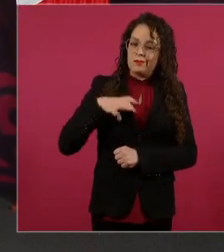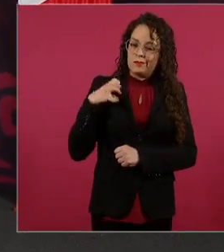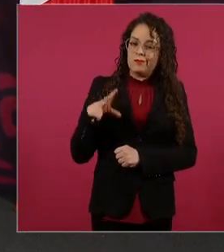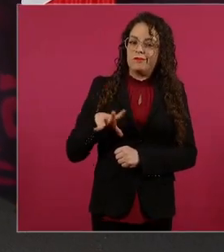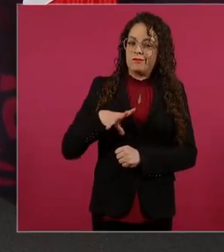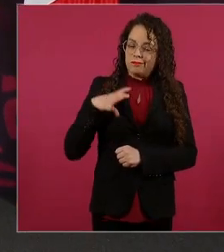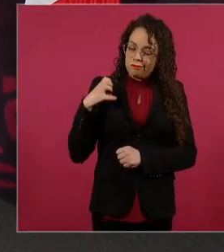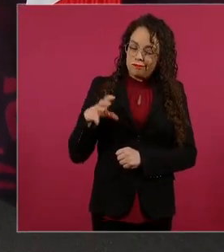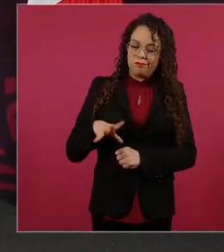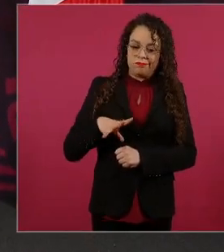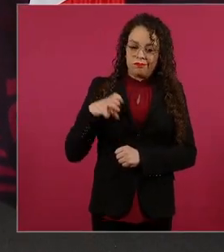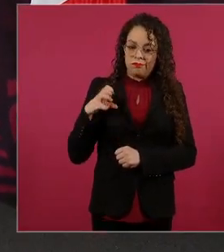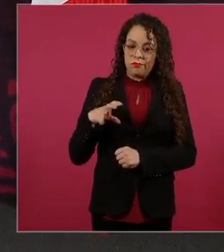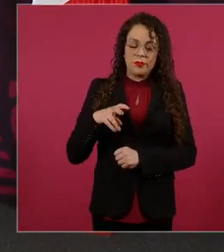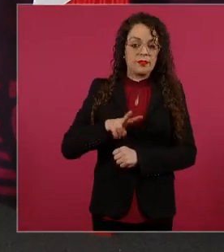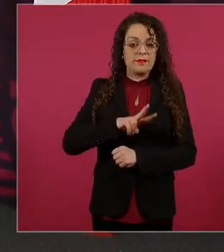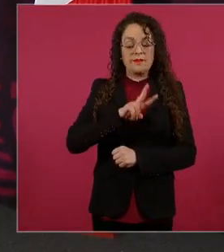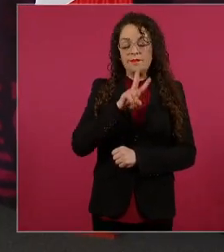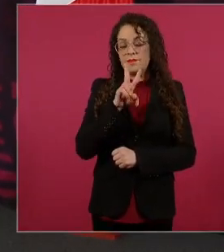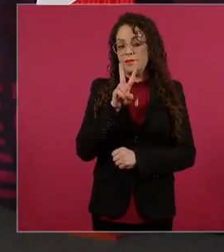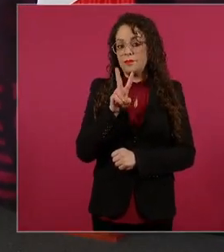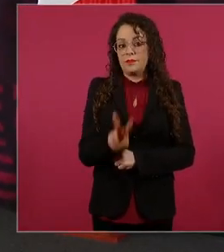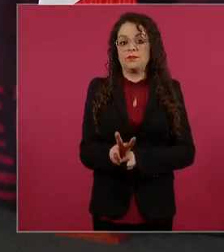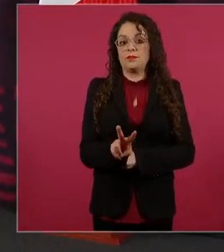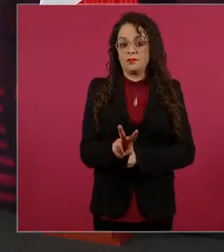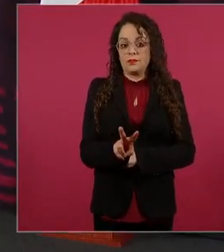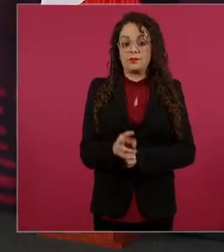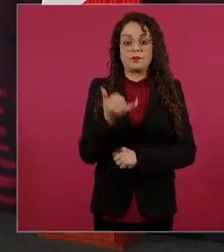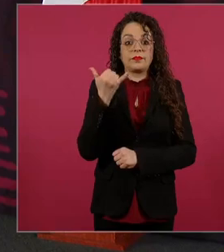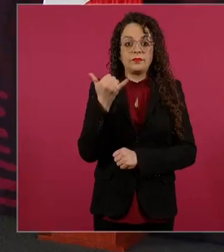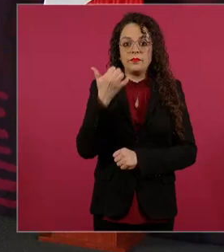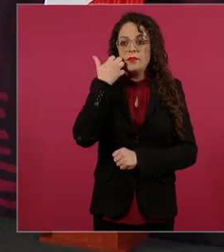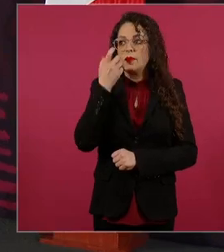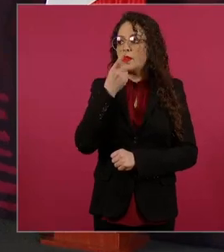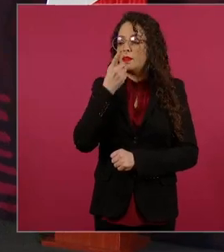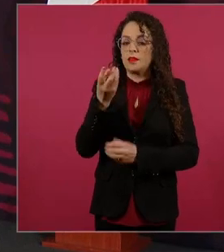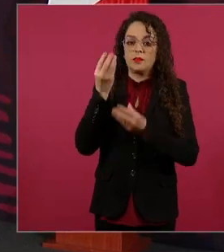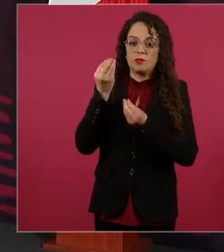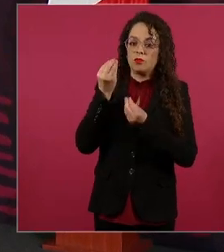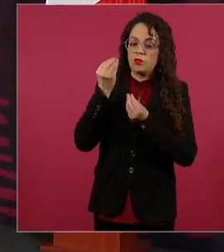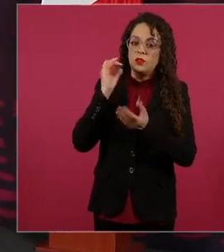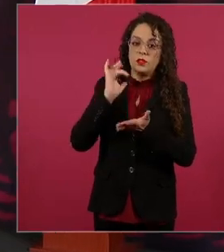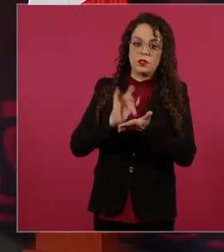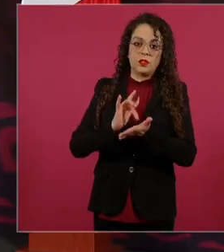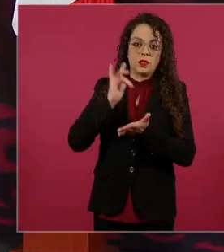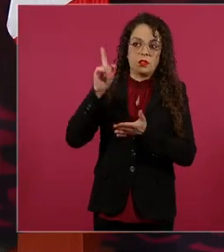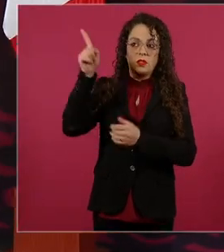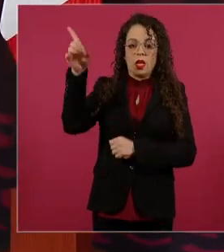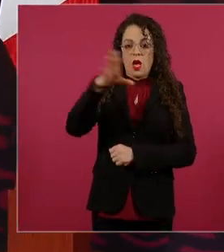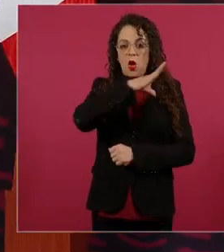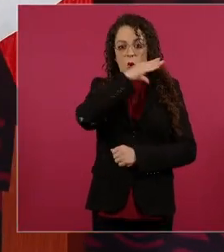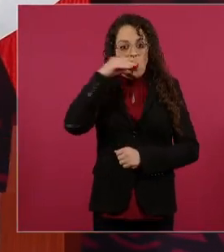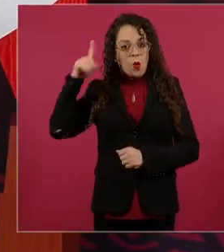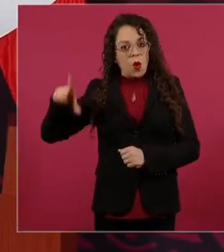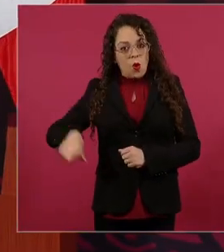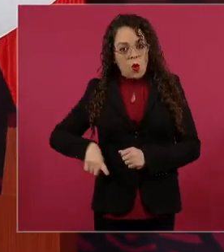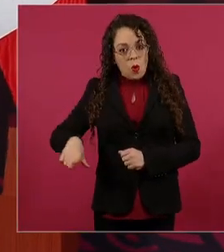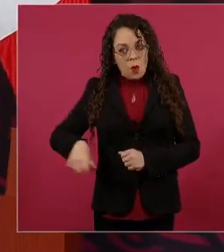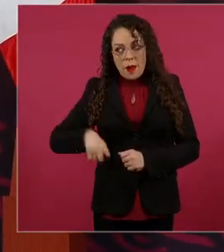a los del gobierno de Cuba al presidente